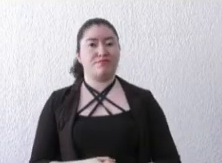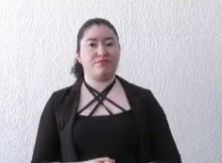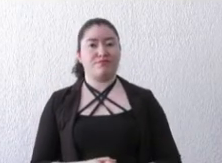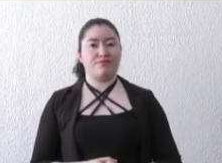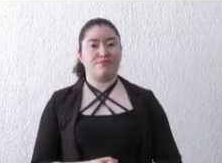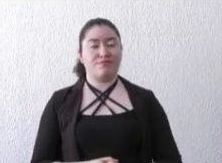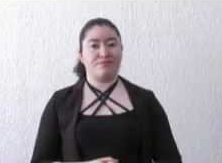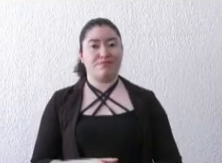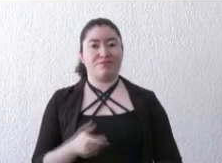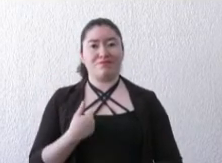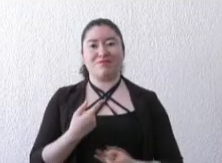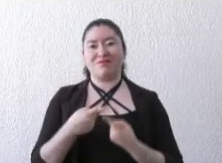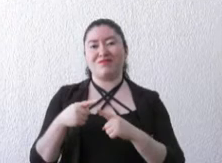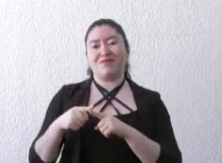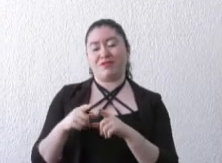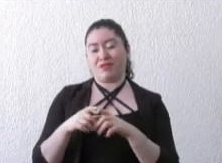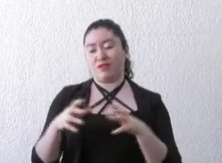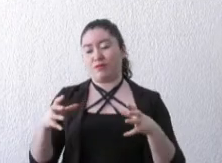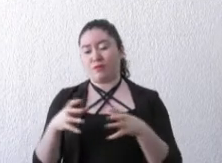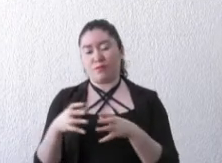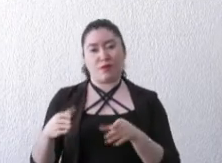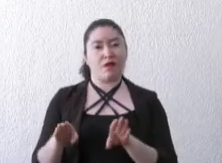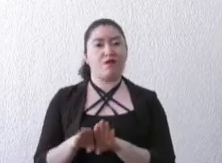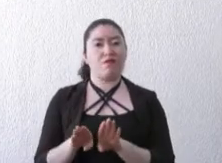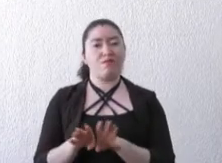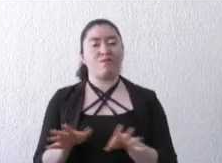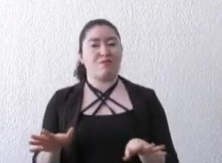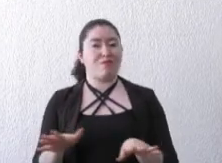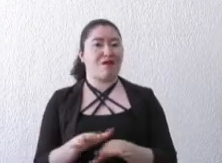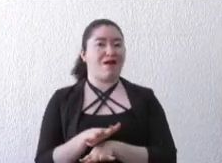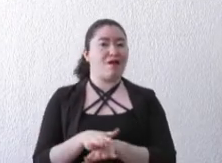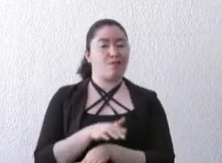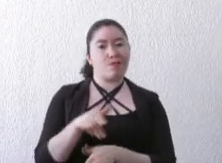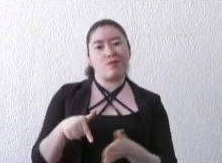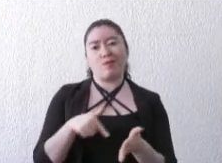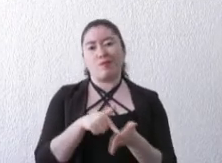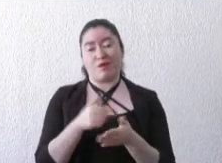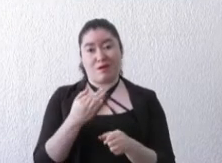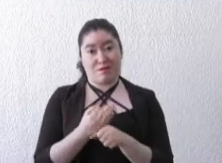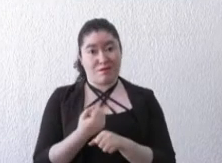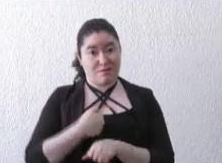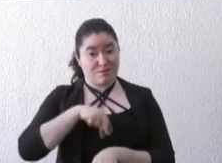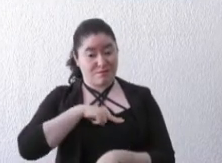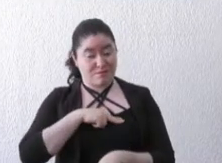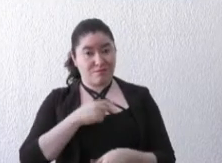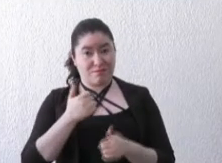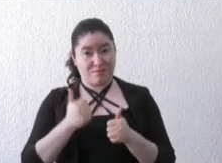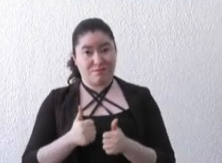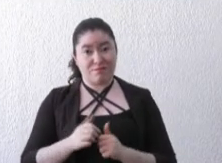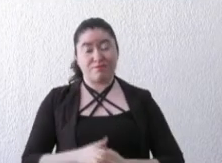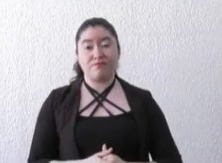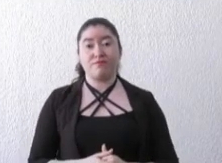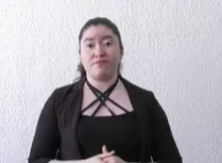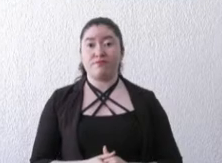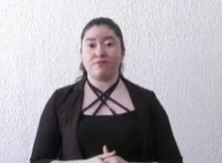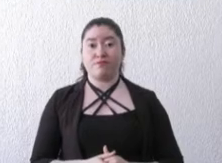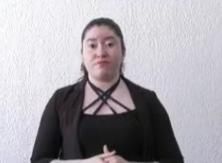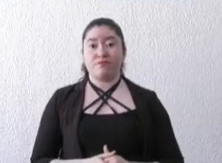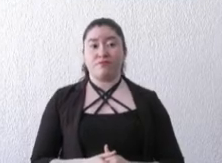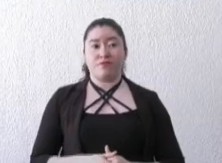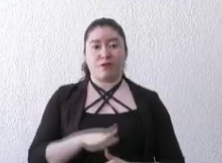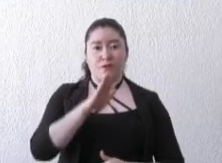algunas dimensiones de lo que se hizo en el Black Box, que es el espacio en el que nos encontramos. Tiene pintura